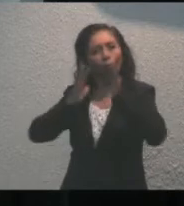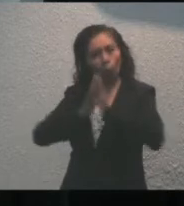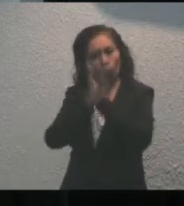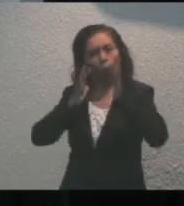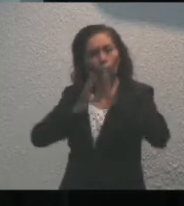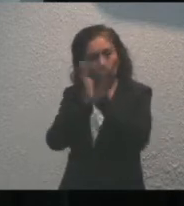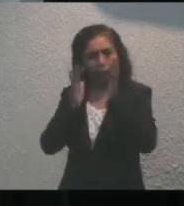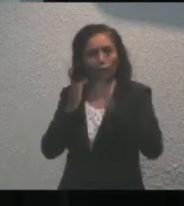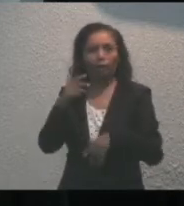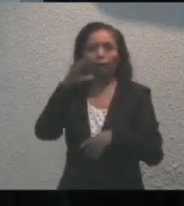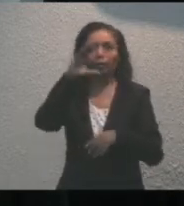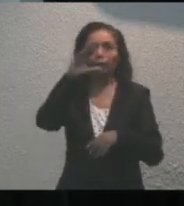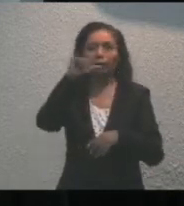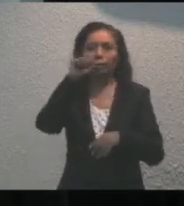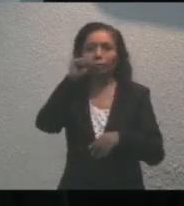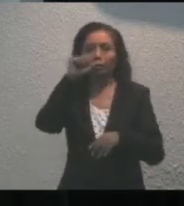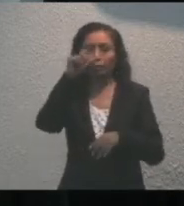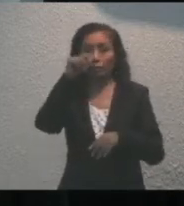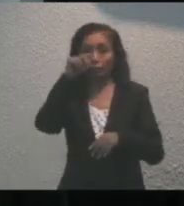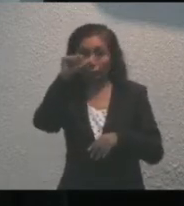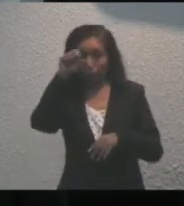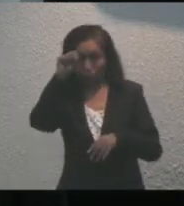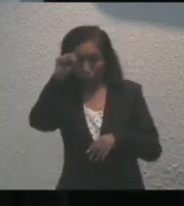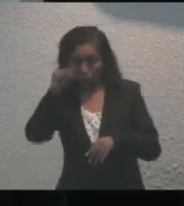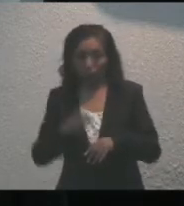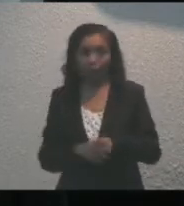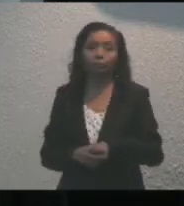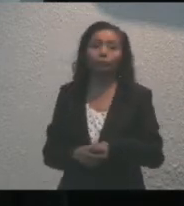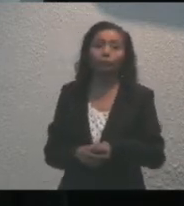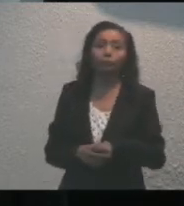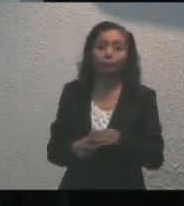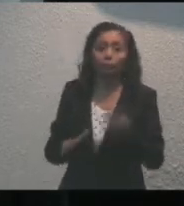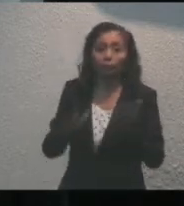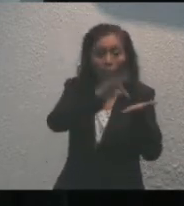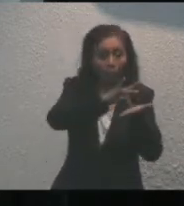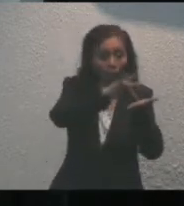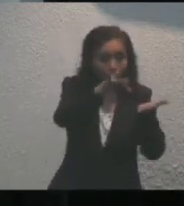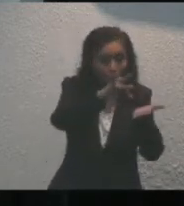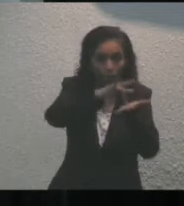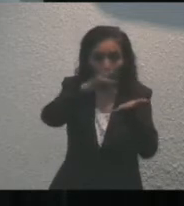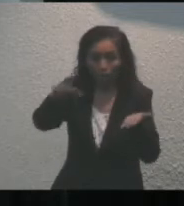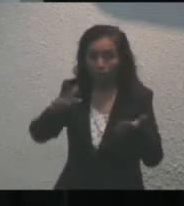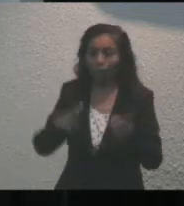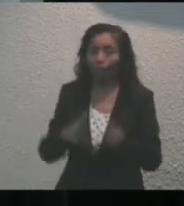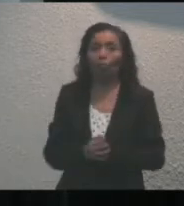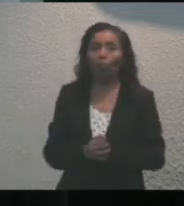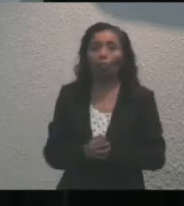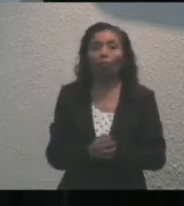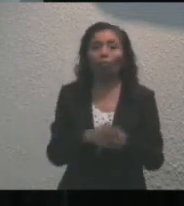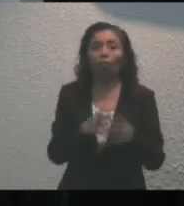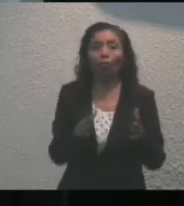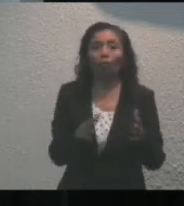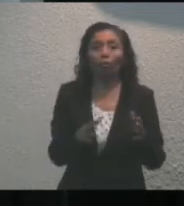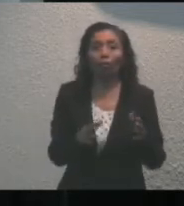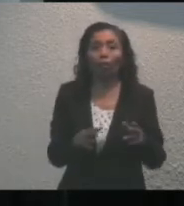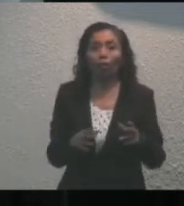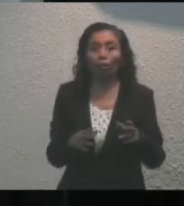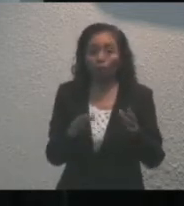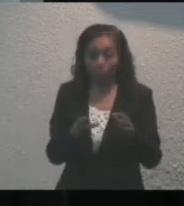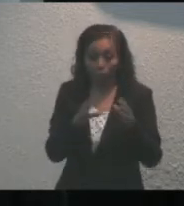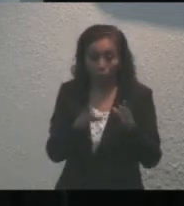Guerra de Castas. Agradezco a las y a los integrantes de la Comisión de Desarrollo